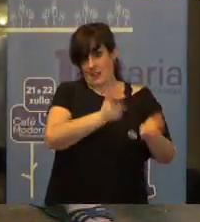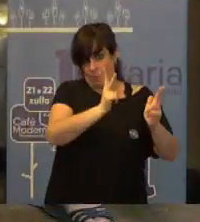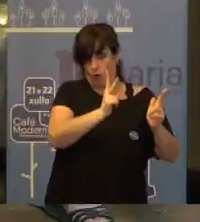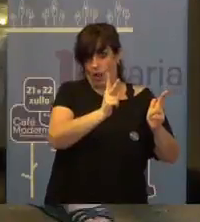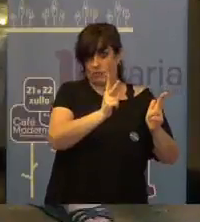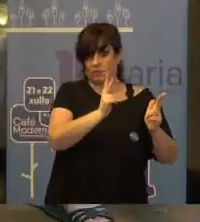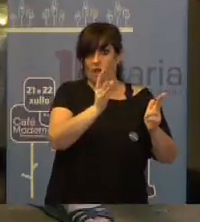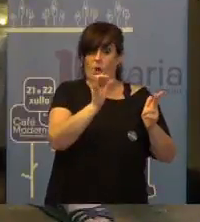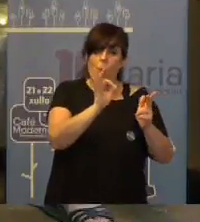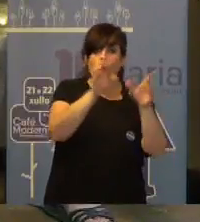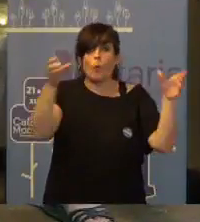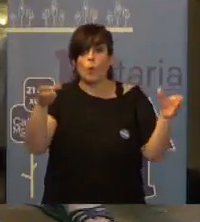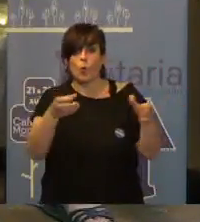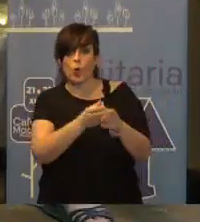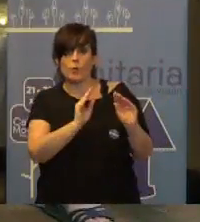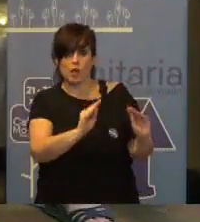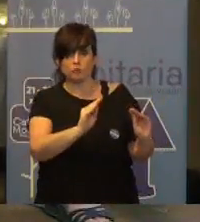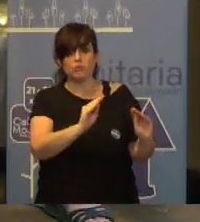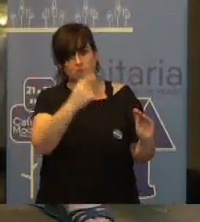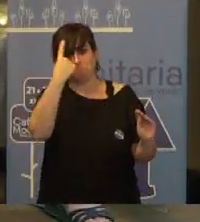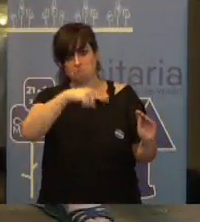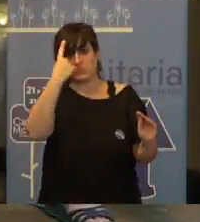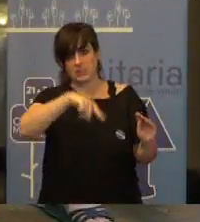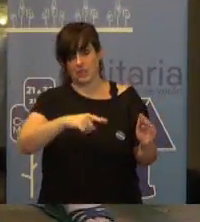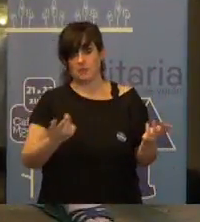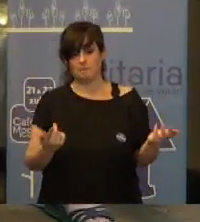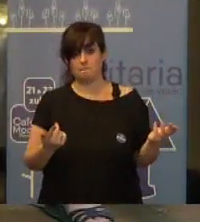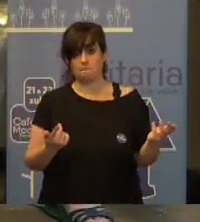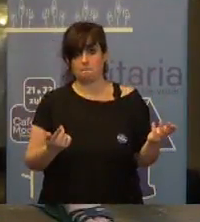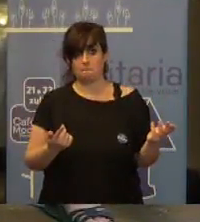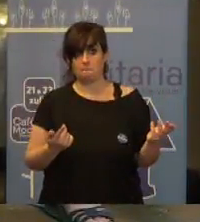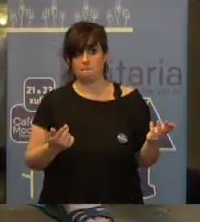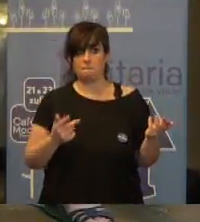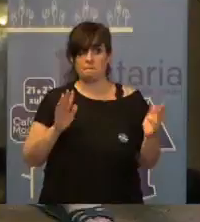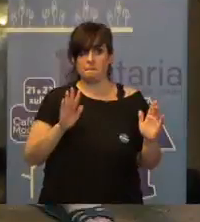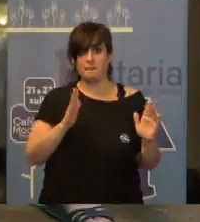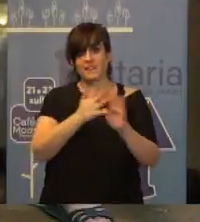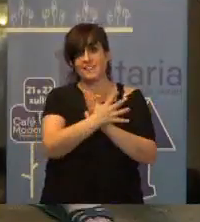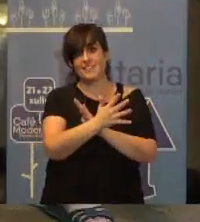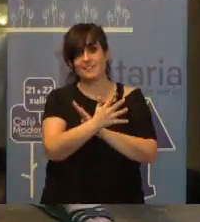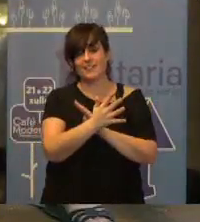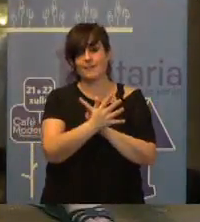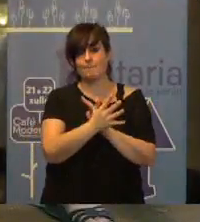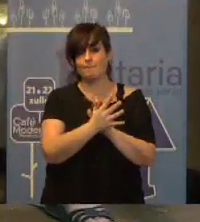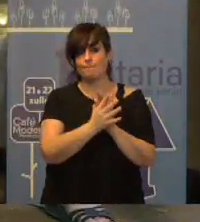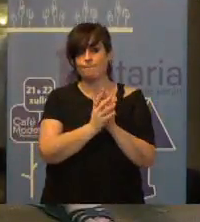popularidade que teña eso, pois sabe que eso, bueno, implica que non ten que meterse cos